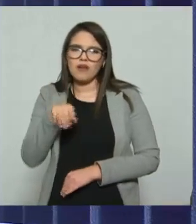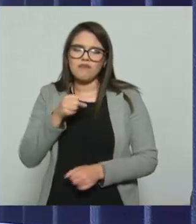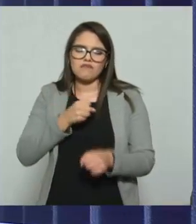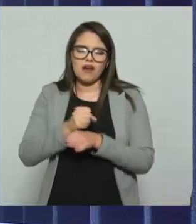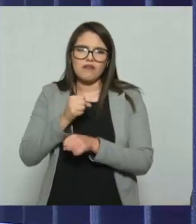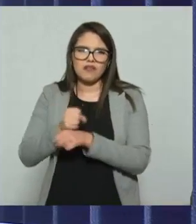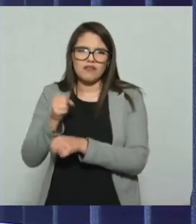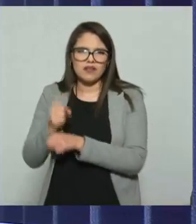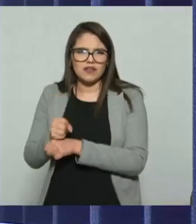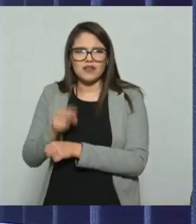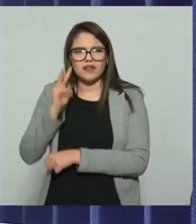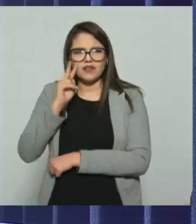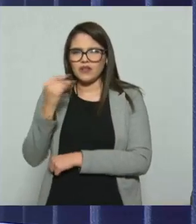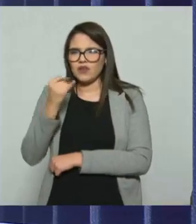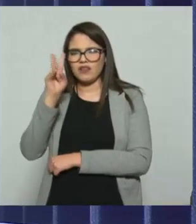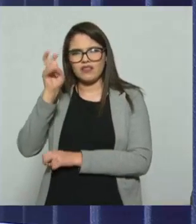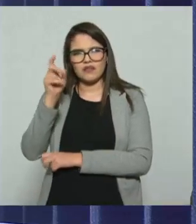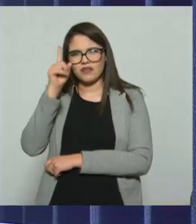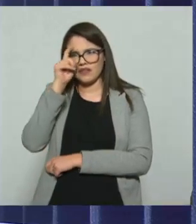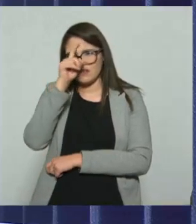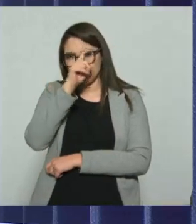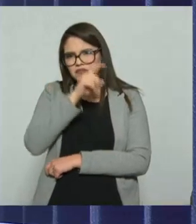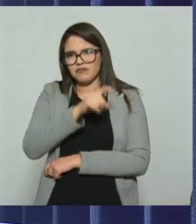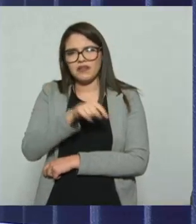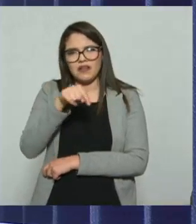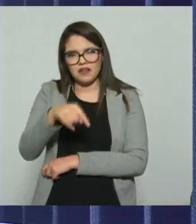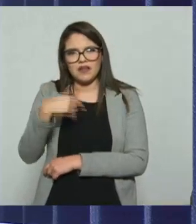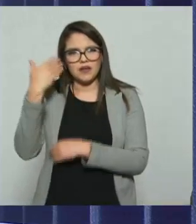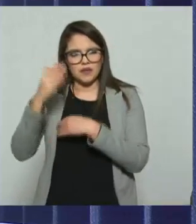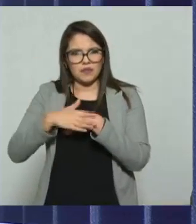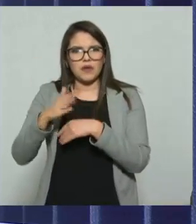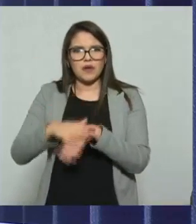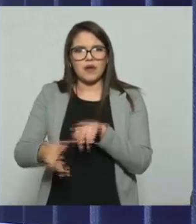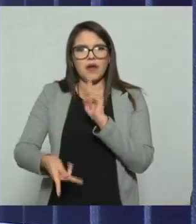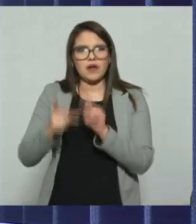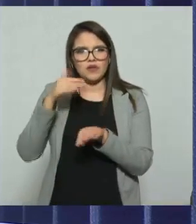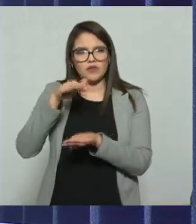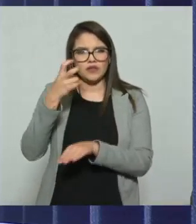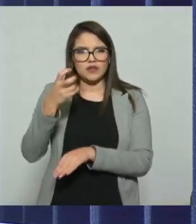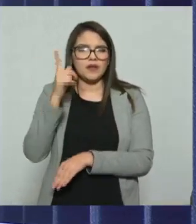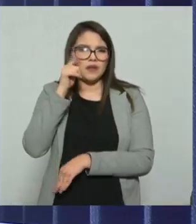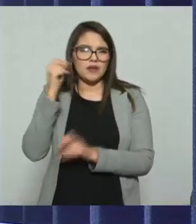Es un tema que vamos a abordar también aquí en Agenda y Contexto próximamente. Yo lo espero el día de